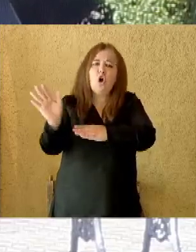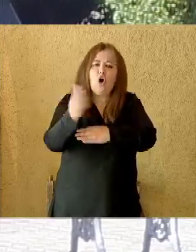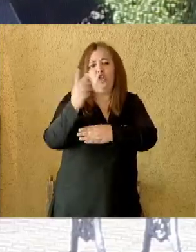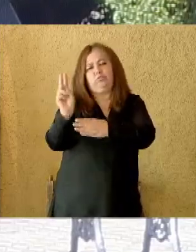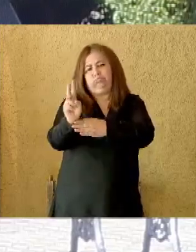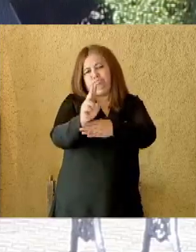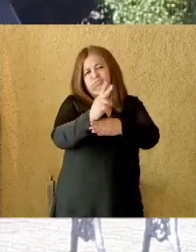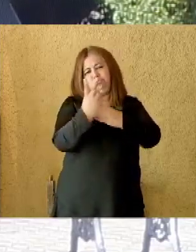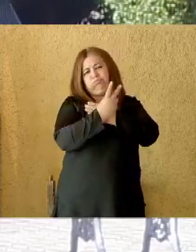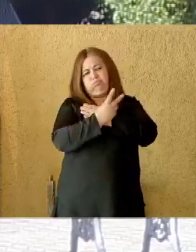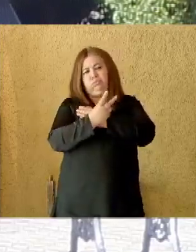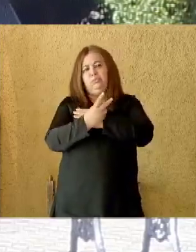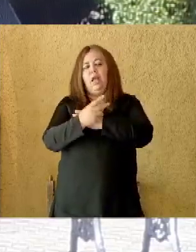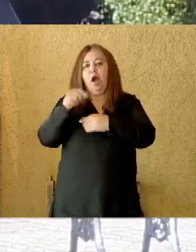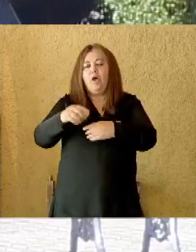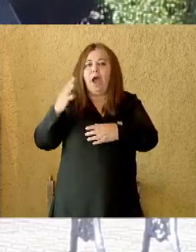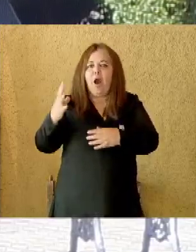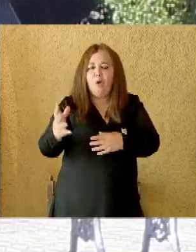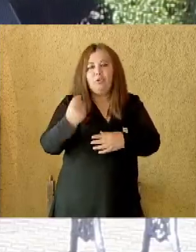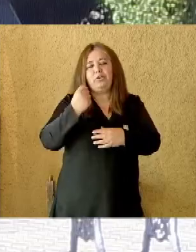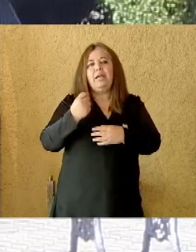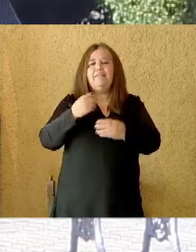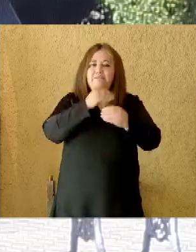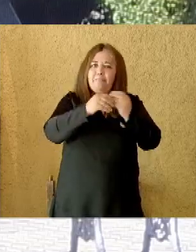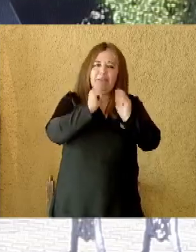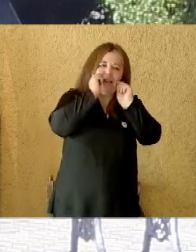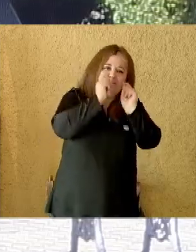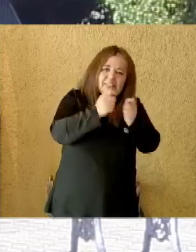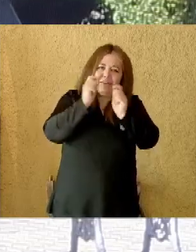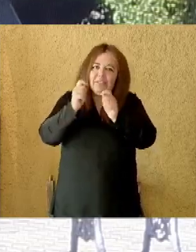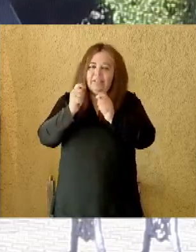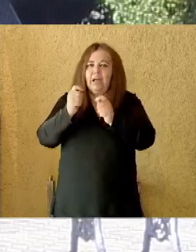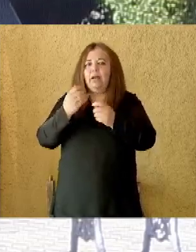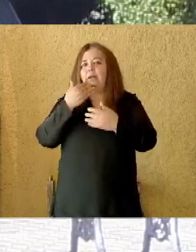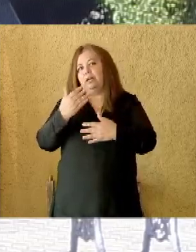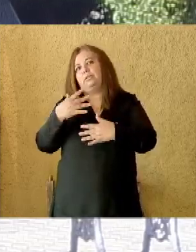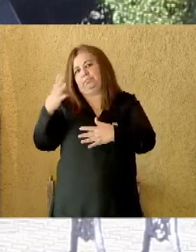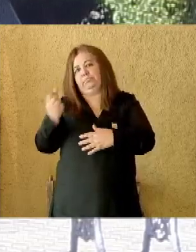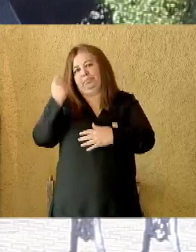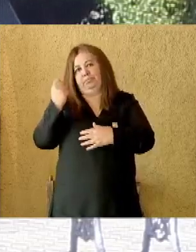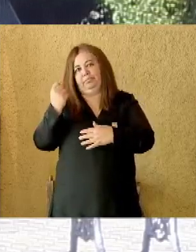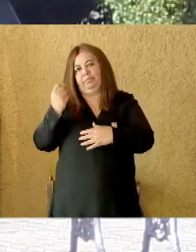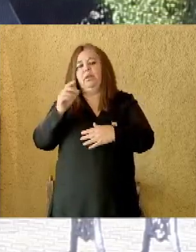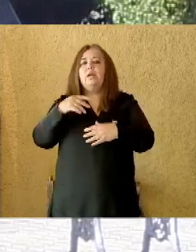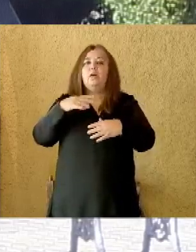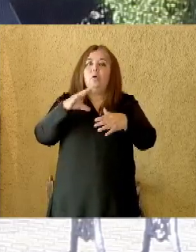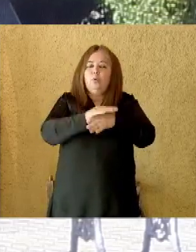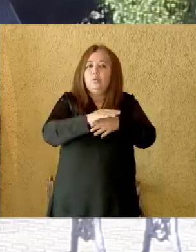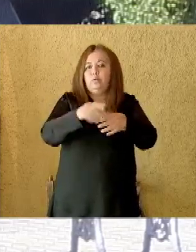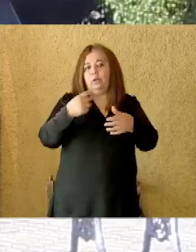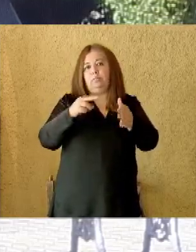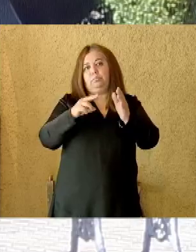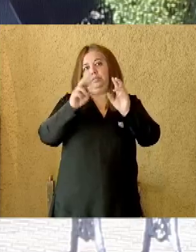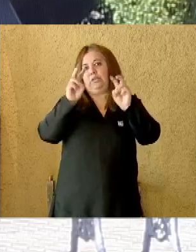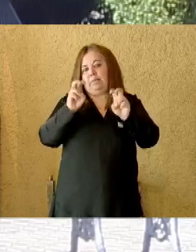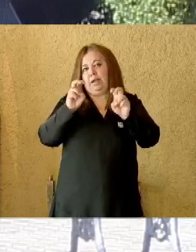hemos podido obtener los mendocinos con estas visitas familiares hasta 10 personas justamente en el marco de este contexto tan particular